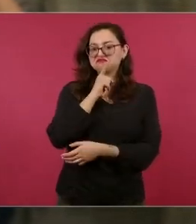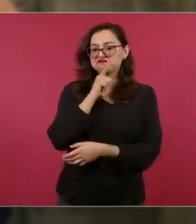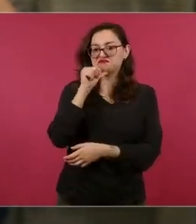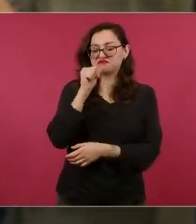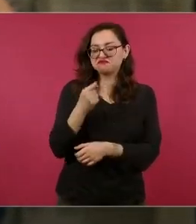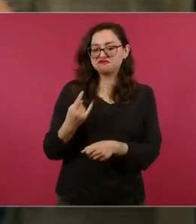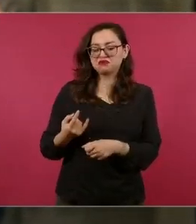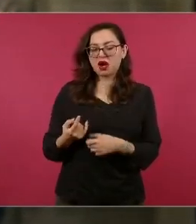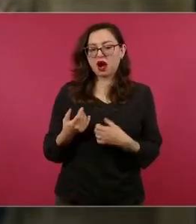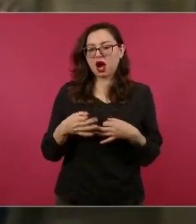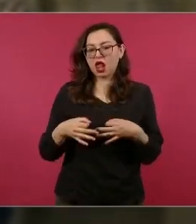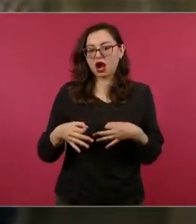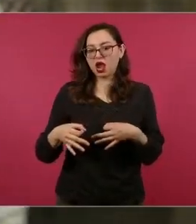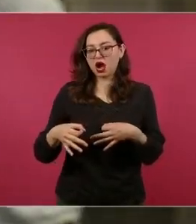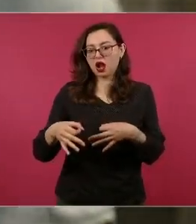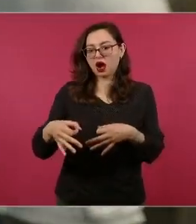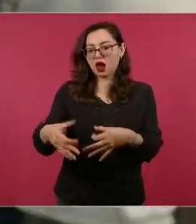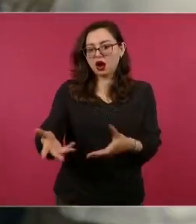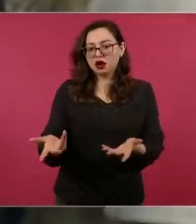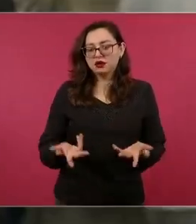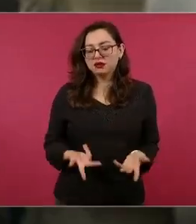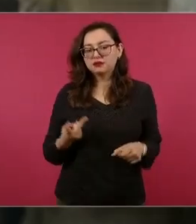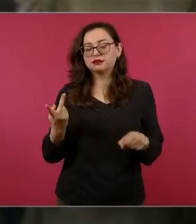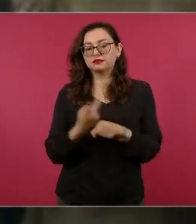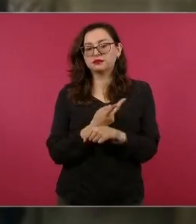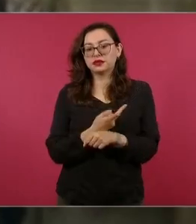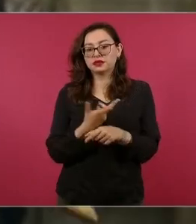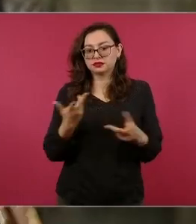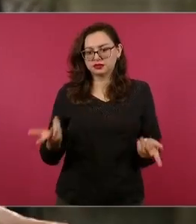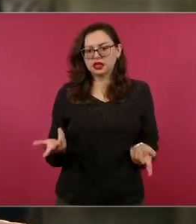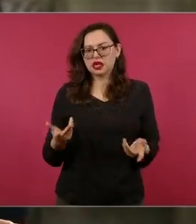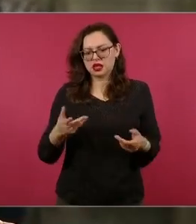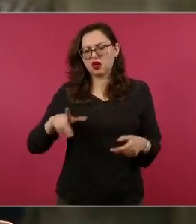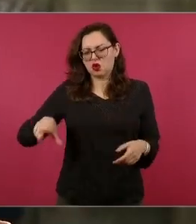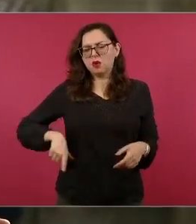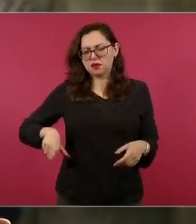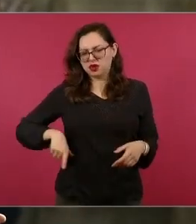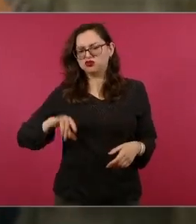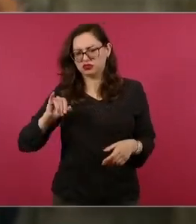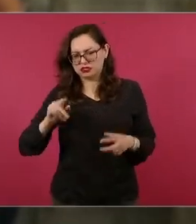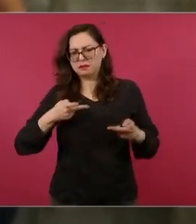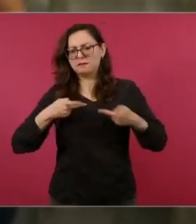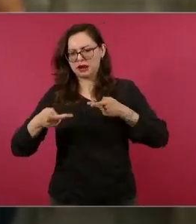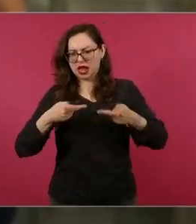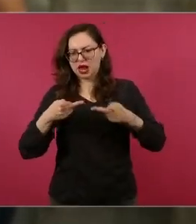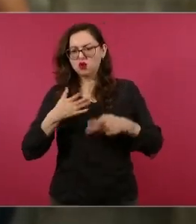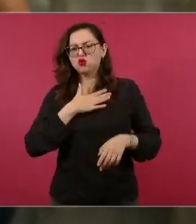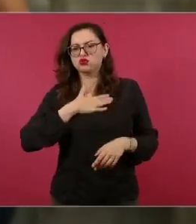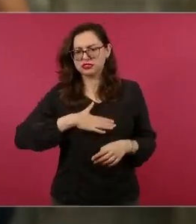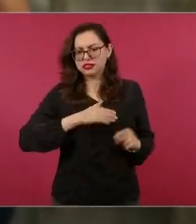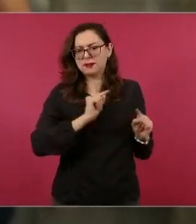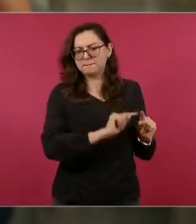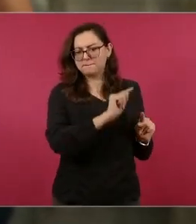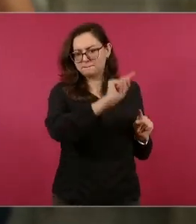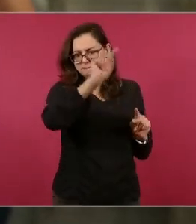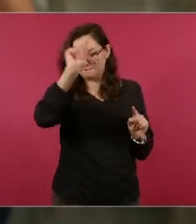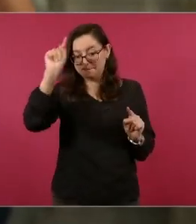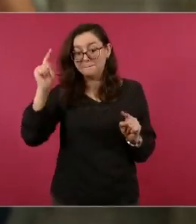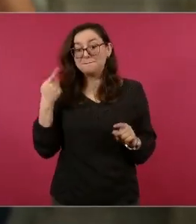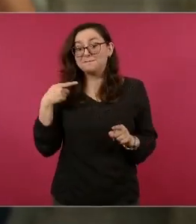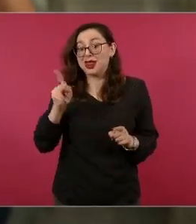Hemos visto los planes de justicia, el plan de justicia Yaqui, junto con otros grupos étnicos del país. Sin